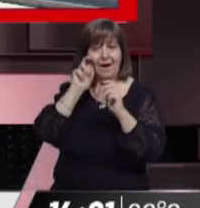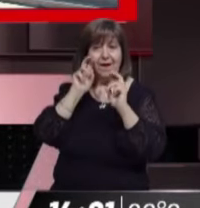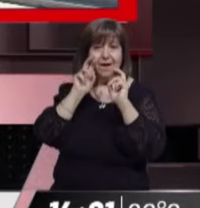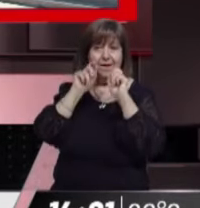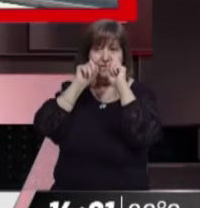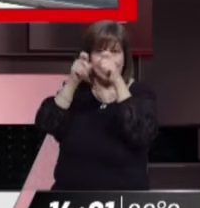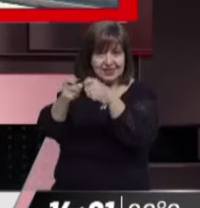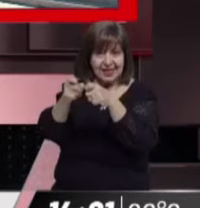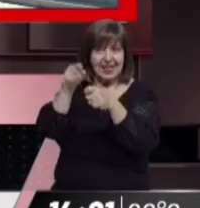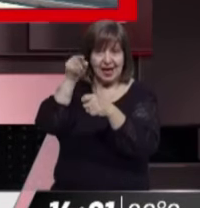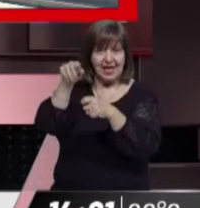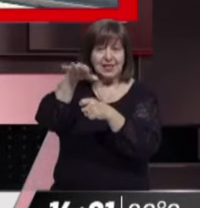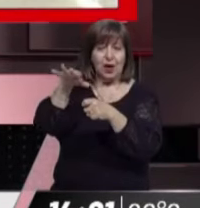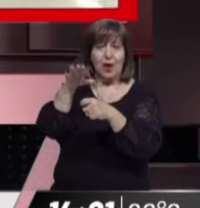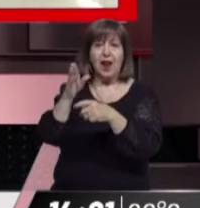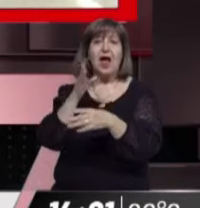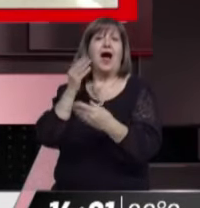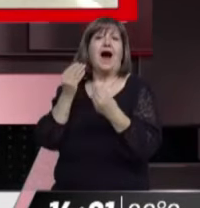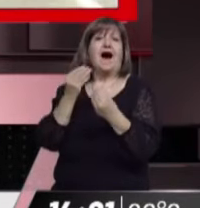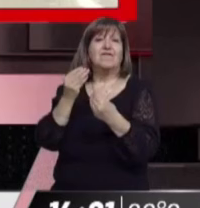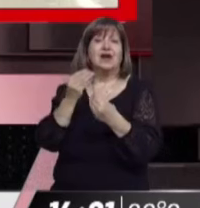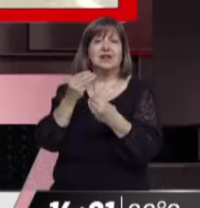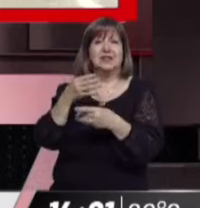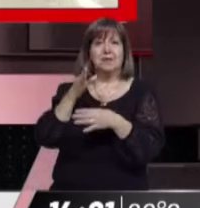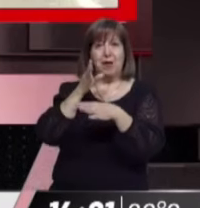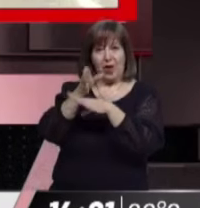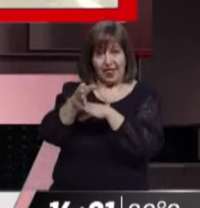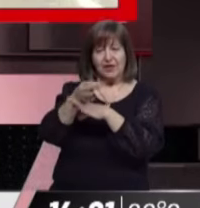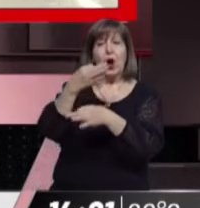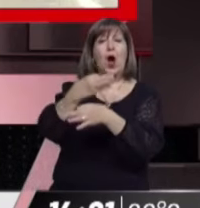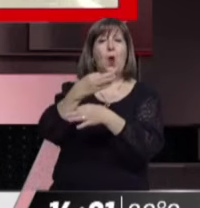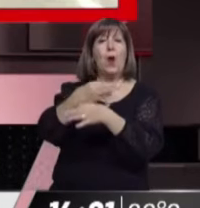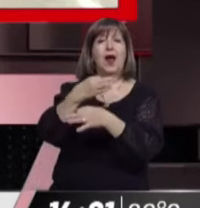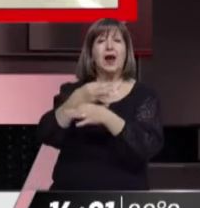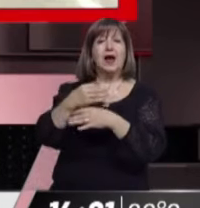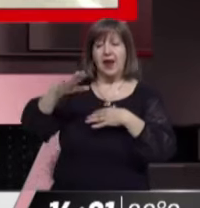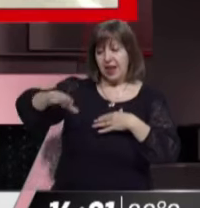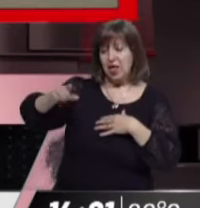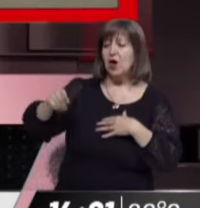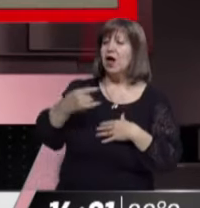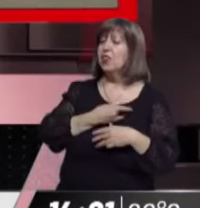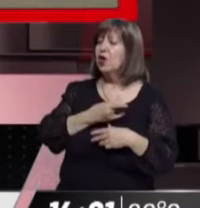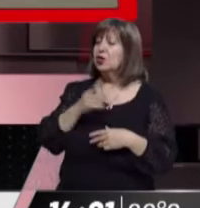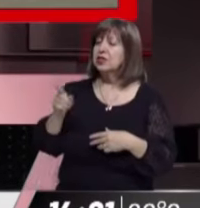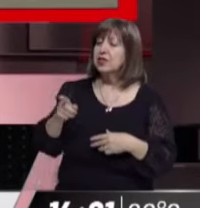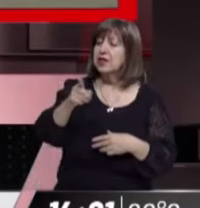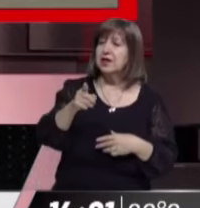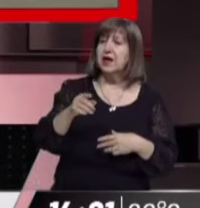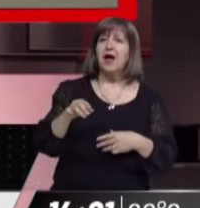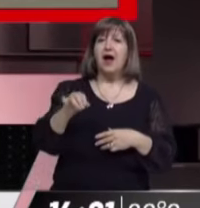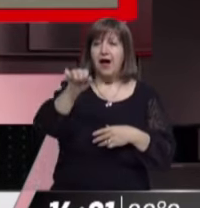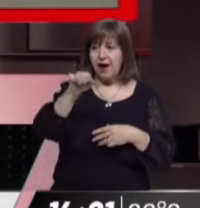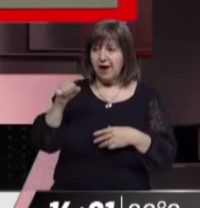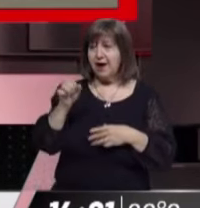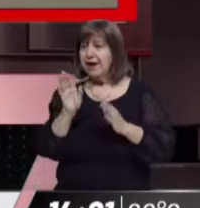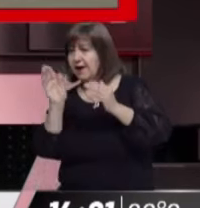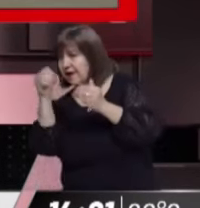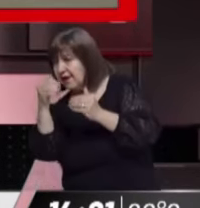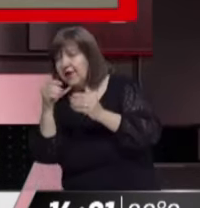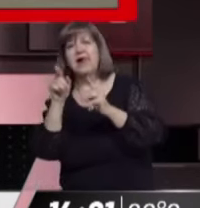una inspección ocular, bien, en el instituto, en el colegio del menor, a los fines de determinar